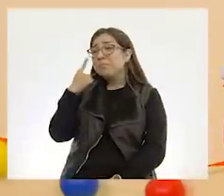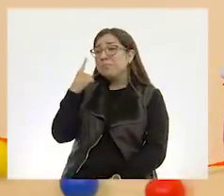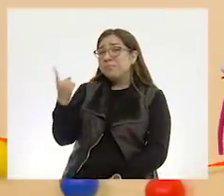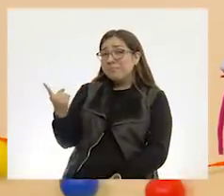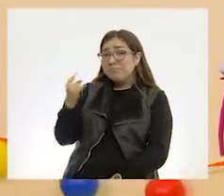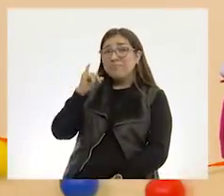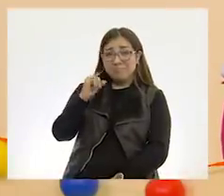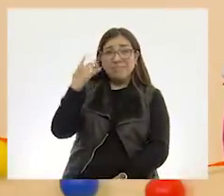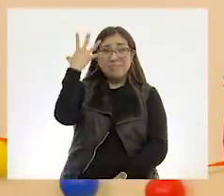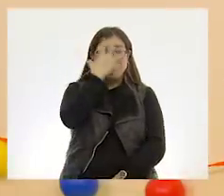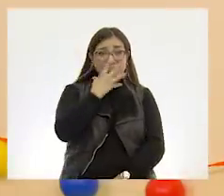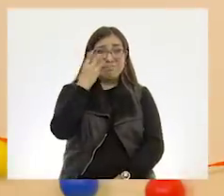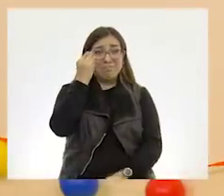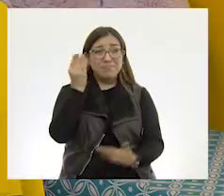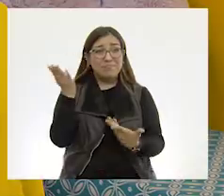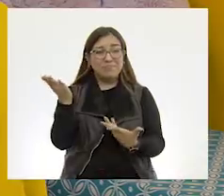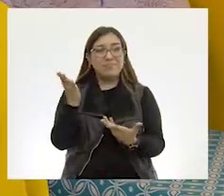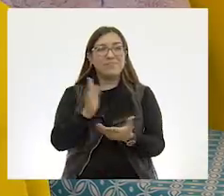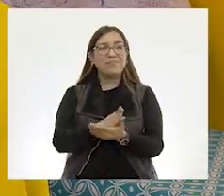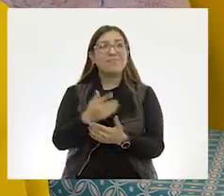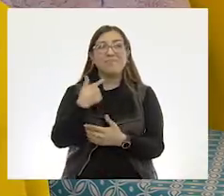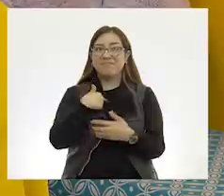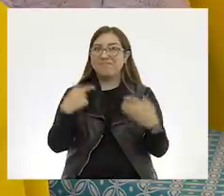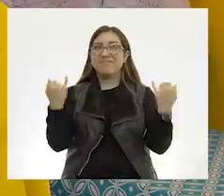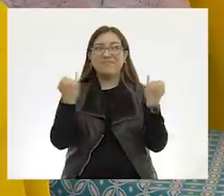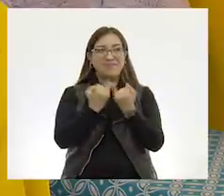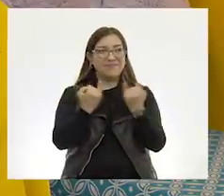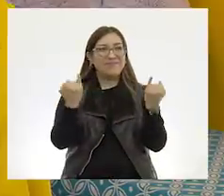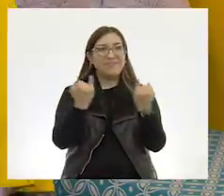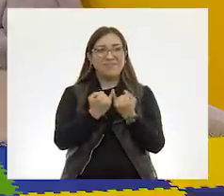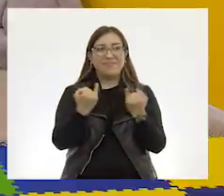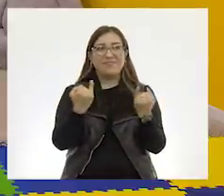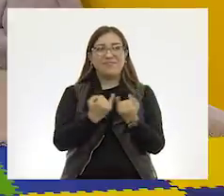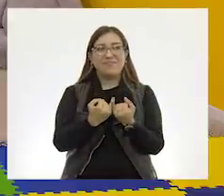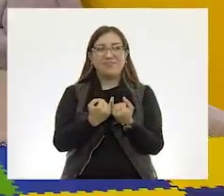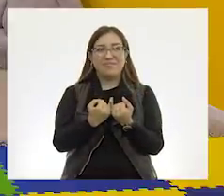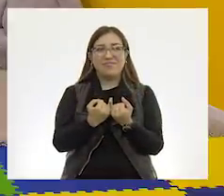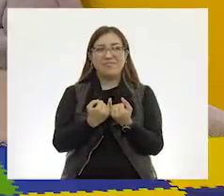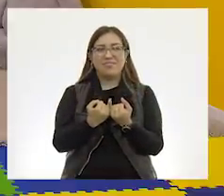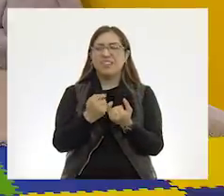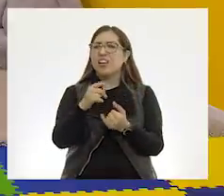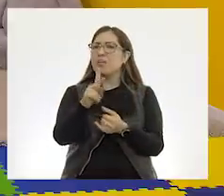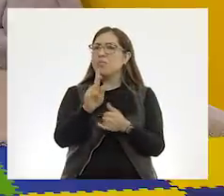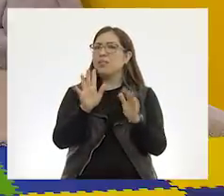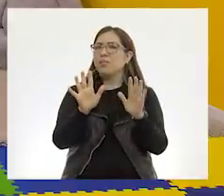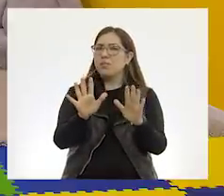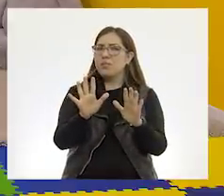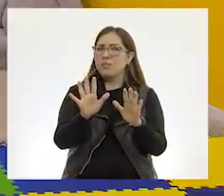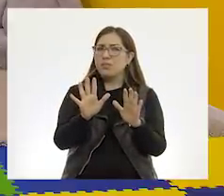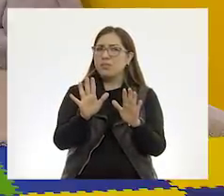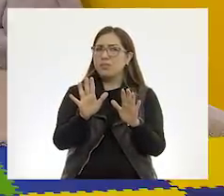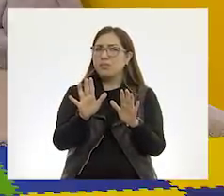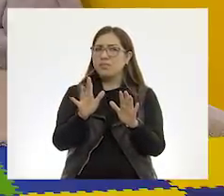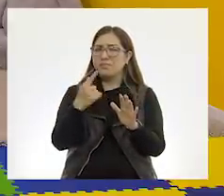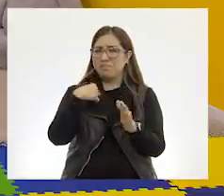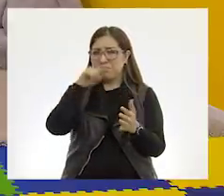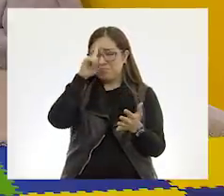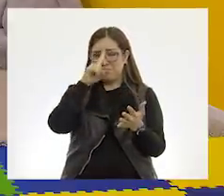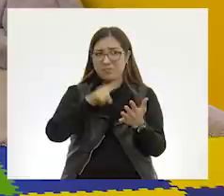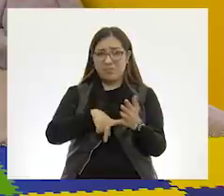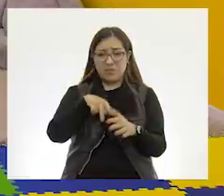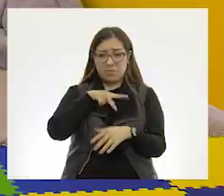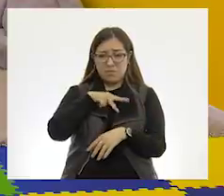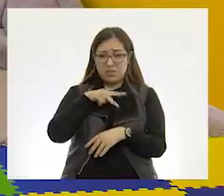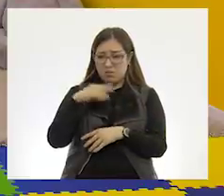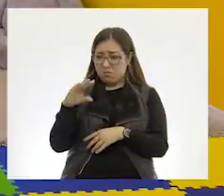Quedó bonito mi títere. El mío también. Pero espera, Adriana. Creo que mi títere está cobrando